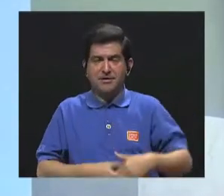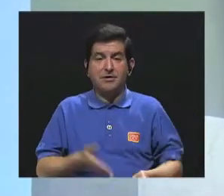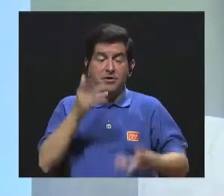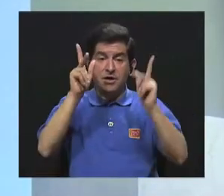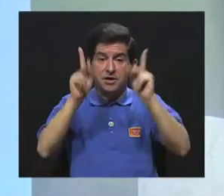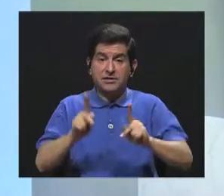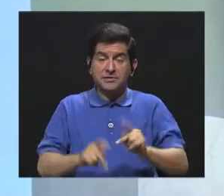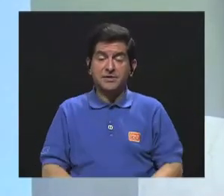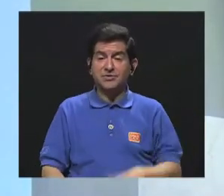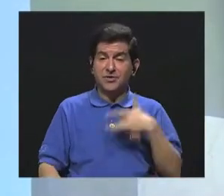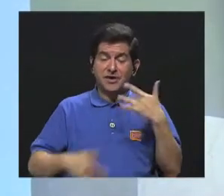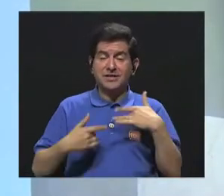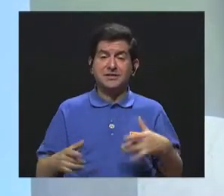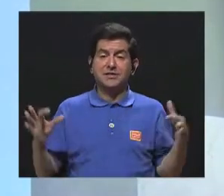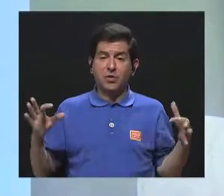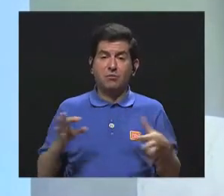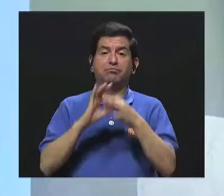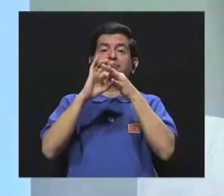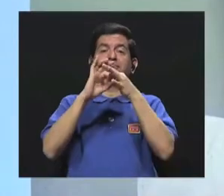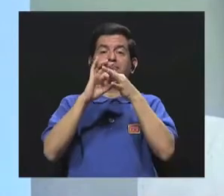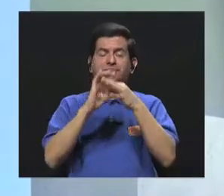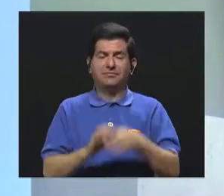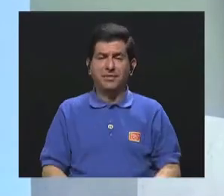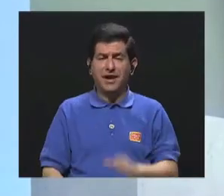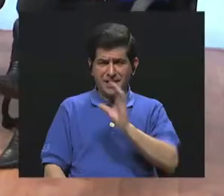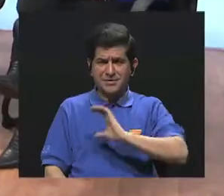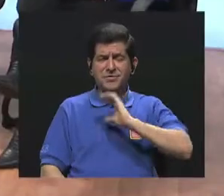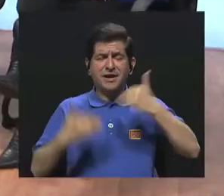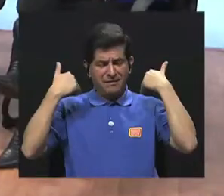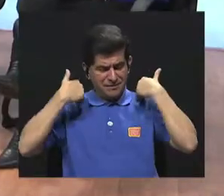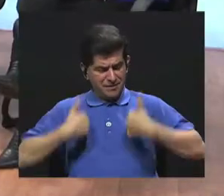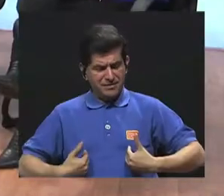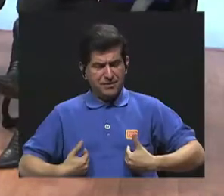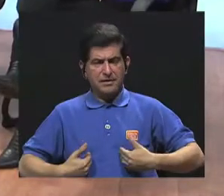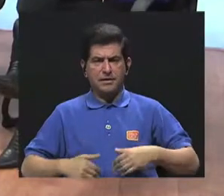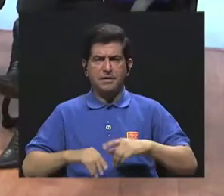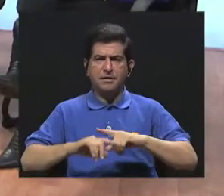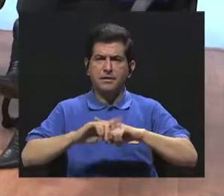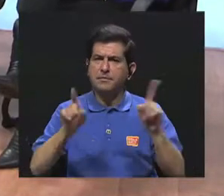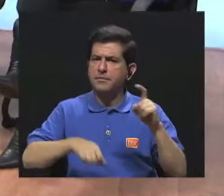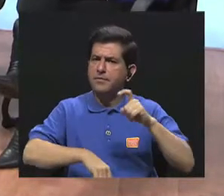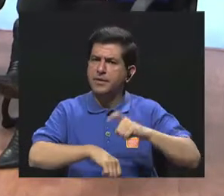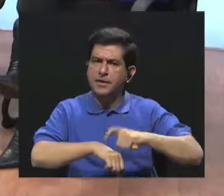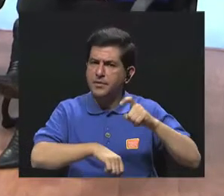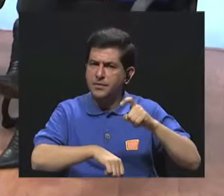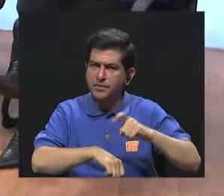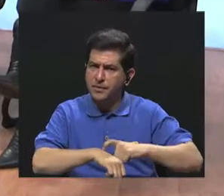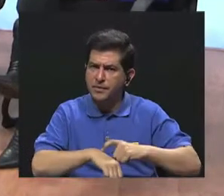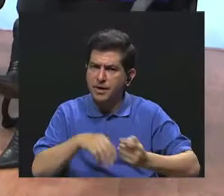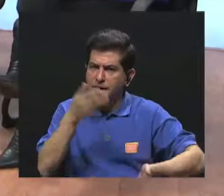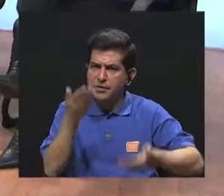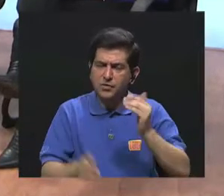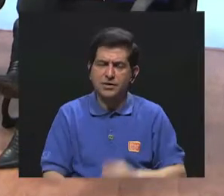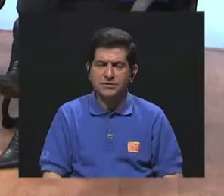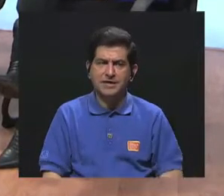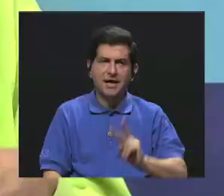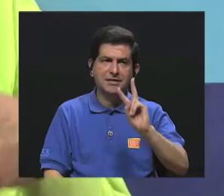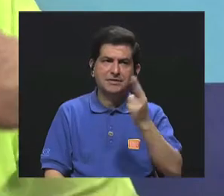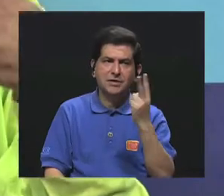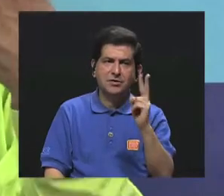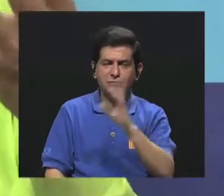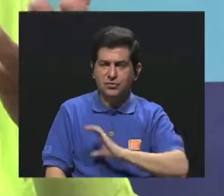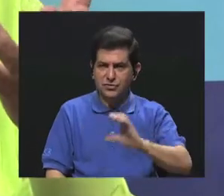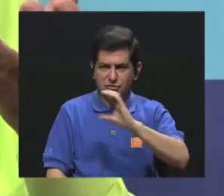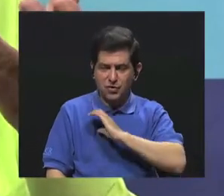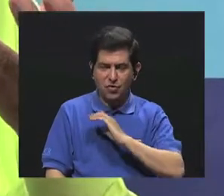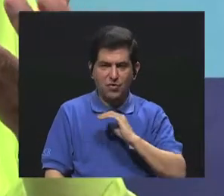público conectó con eso, ¿verdad? Porque es muy humano en ese sentido. Sí, pero digamos, en el momento, en esa dualidad que hay entre